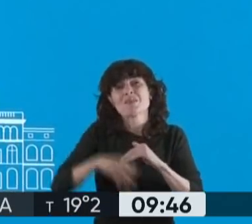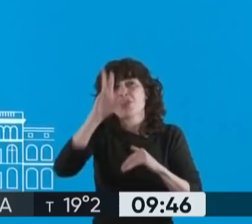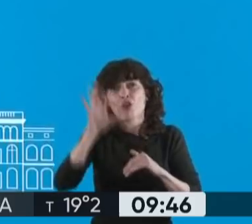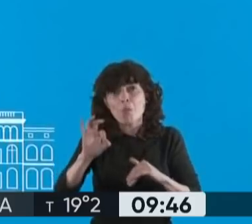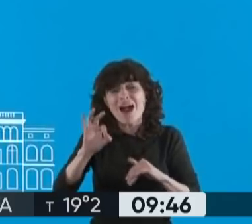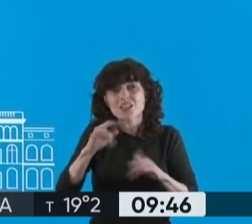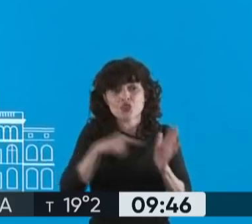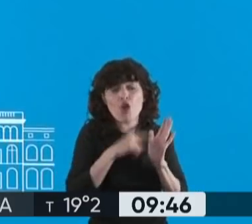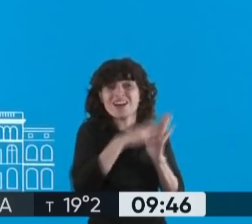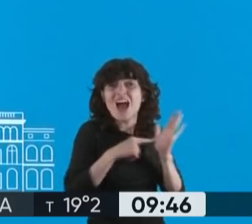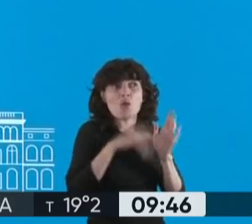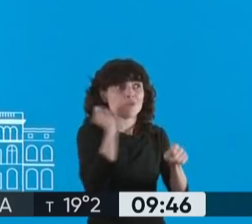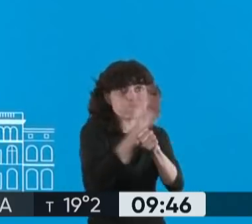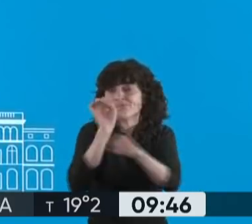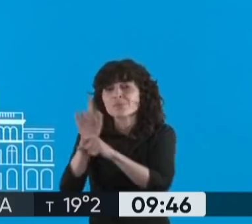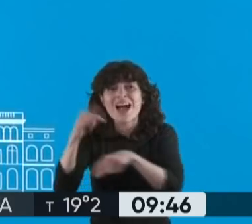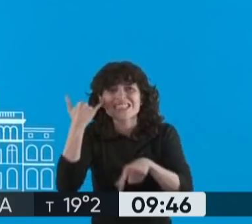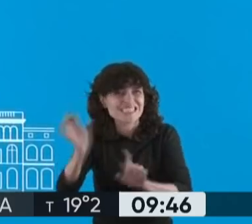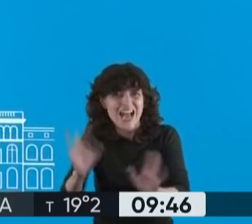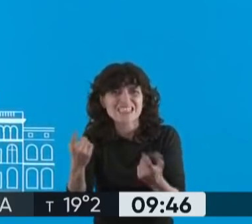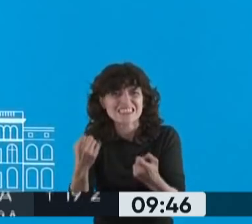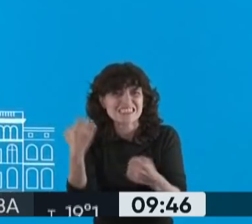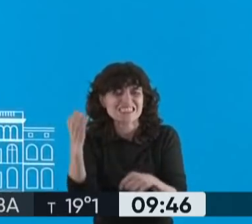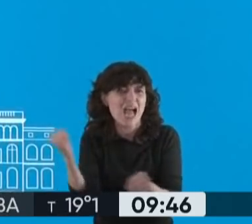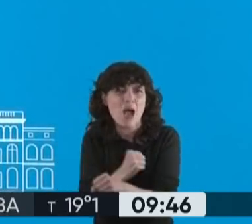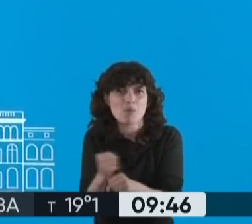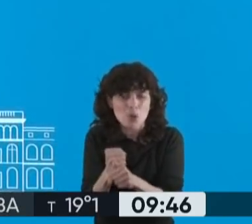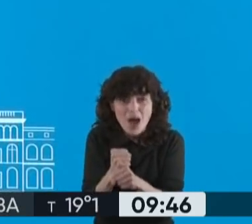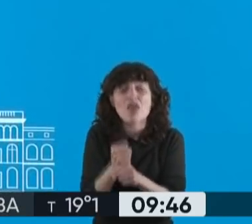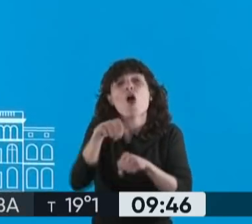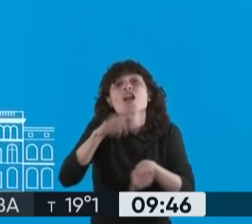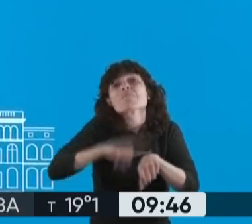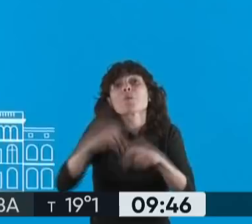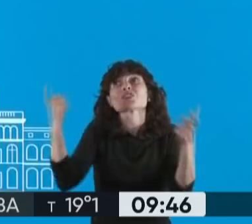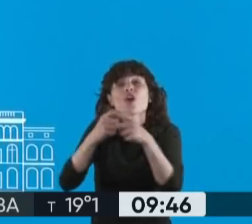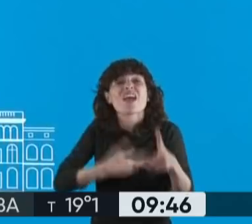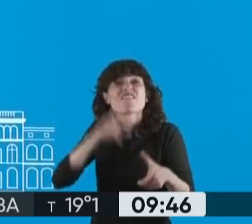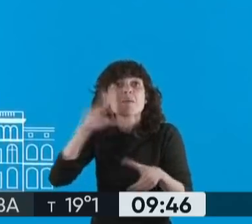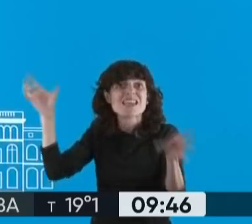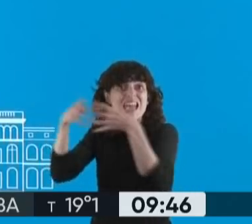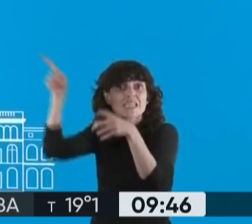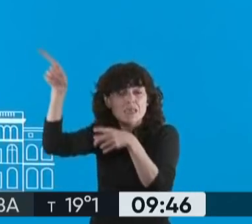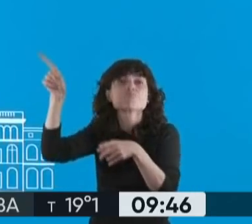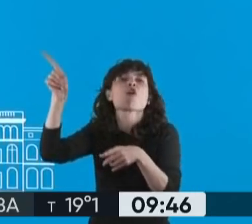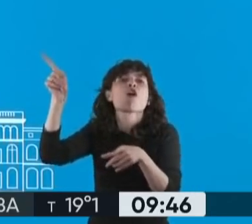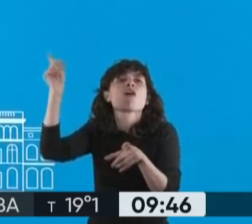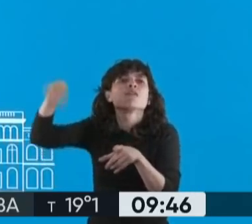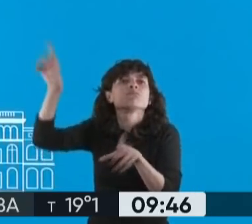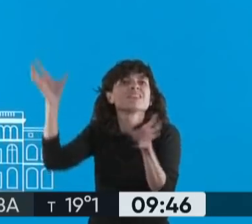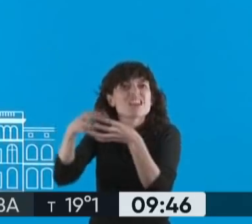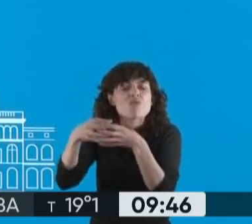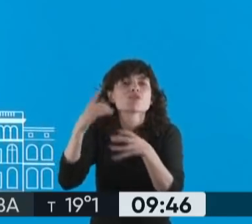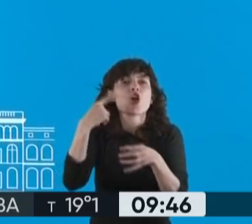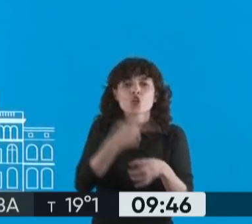estamos llevando adelante, así que esperamos que cuando se reúna el board del Fondo Monetario a finales de marzo podamos tener ya la